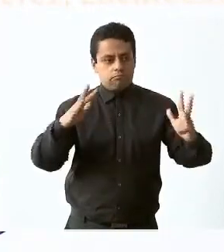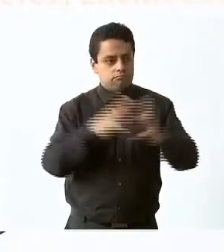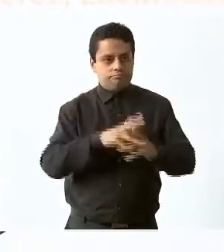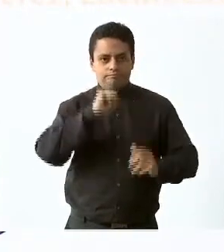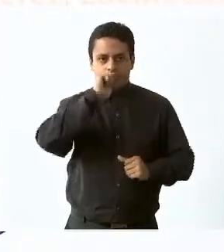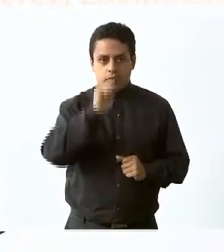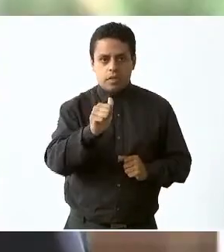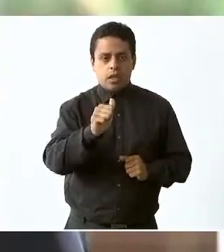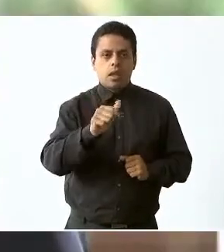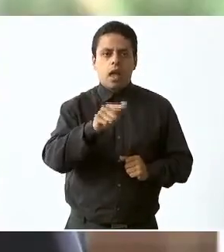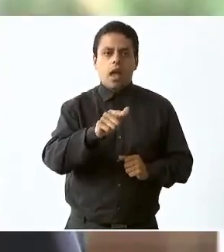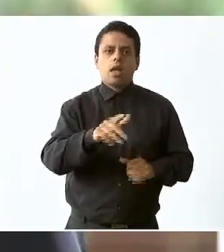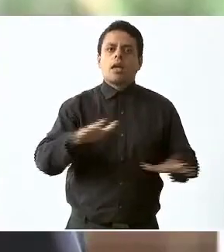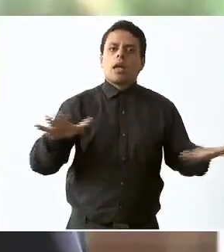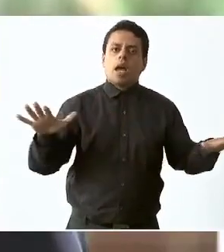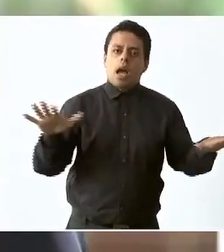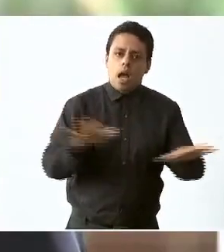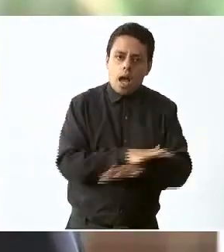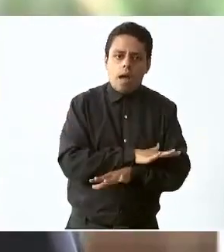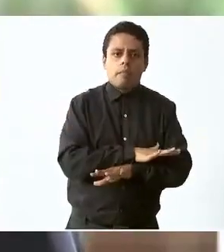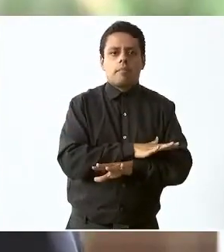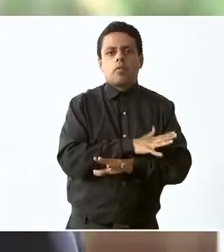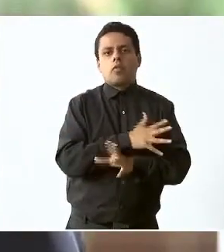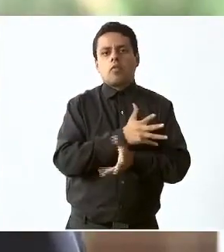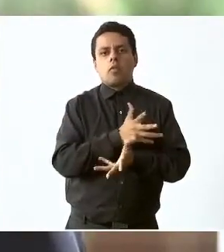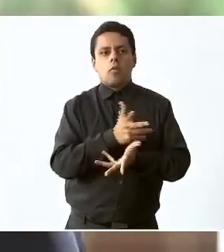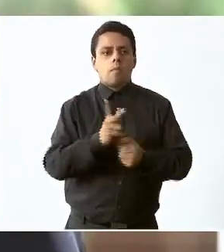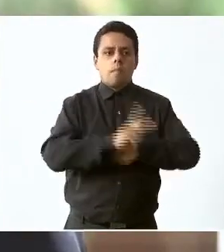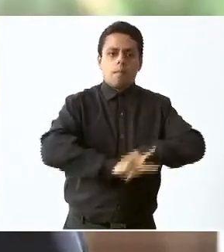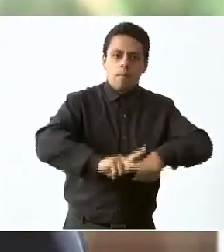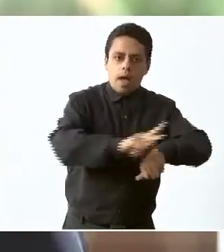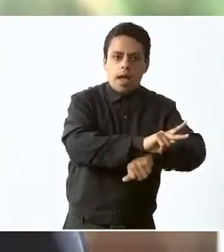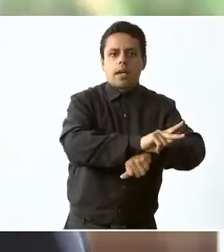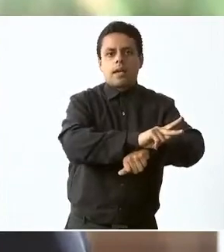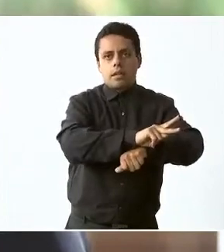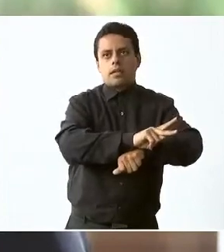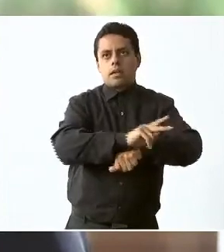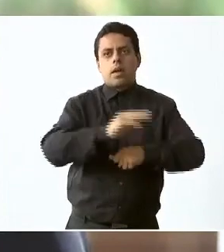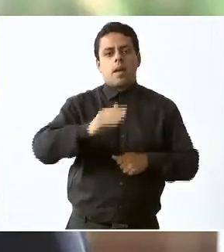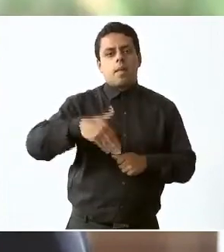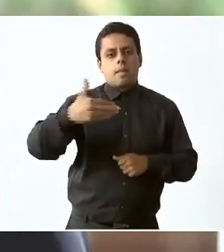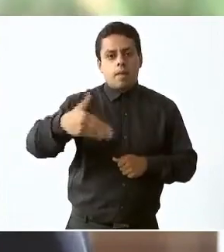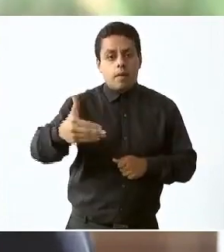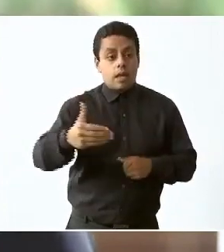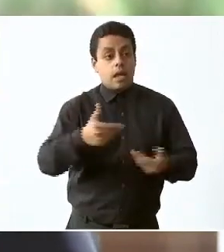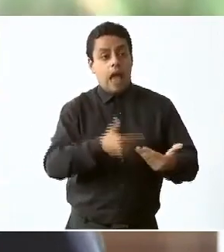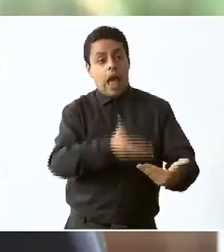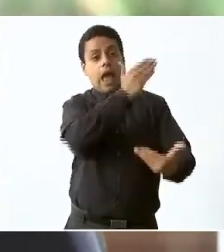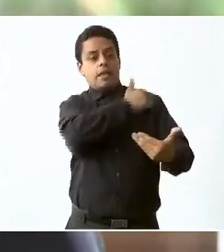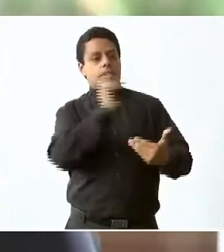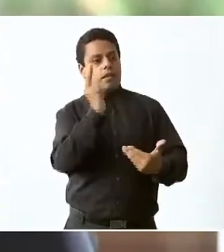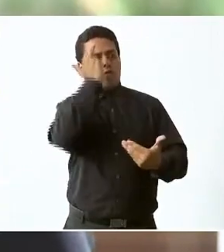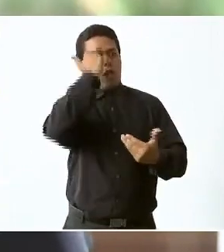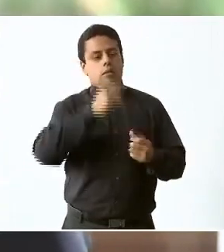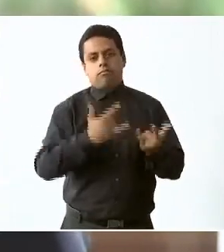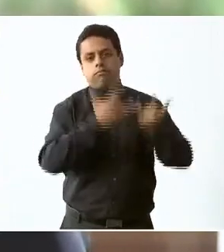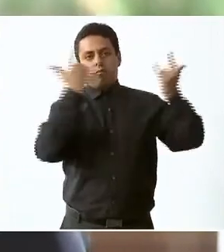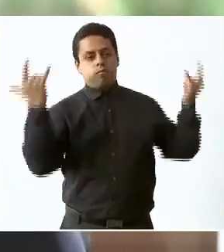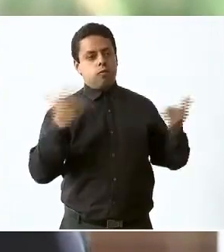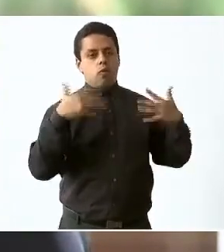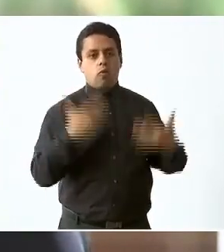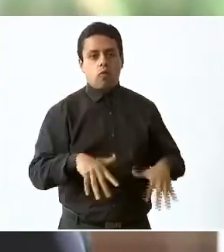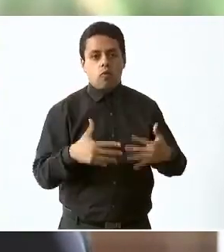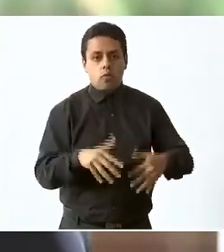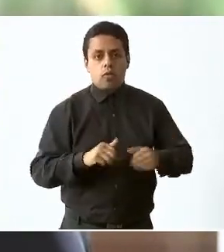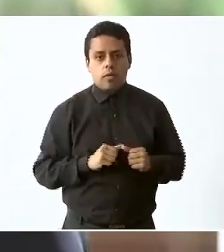patria pomposa, multimillonaria, honorable en el presente y epopéyica en el pasado. Han sido precisos